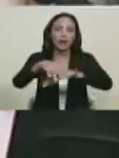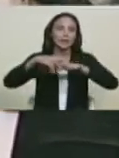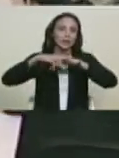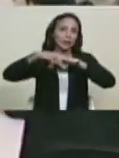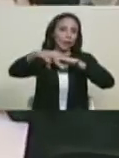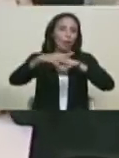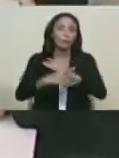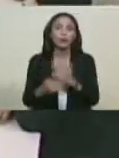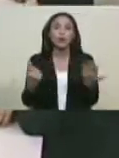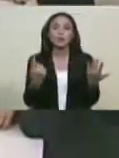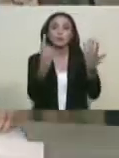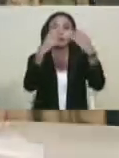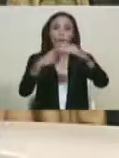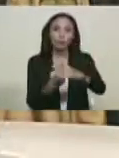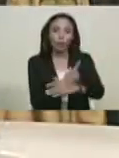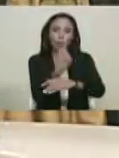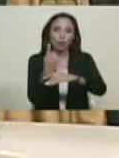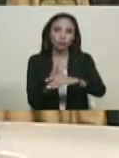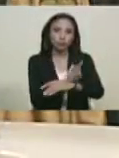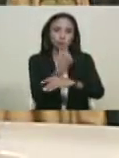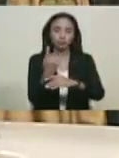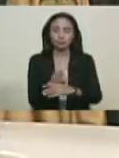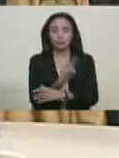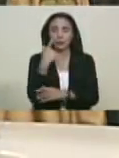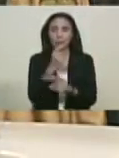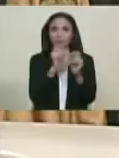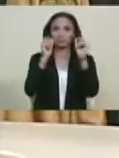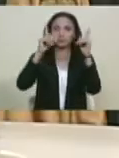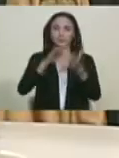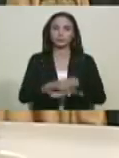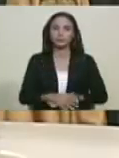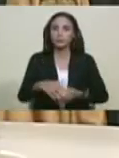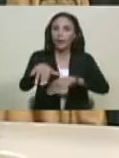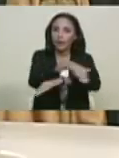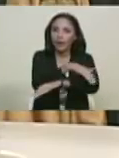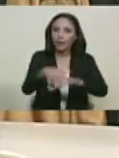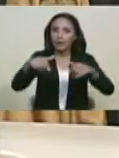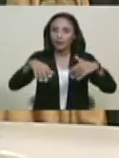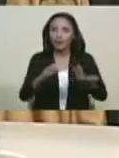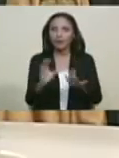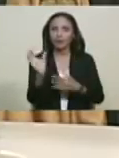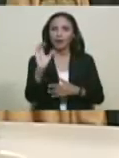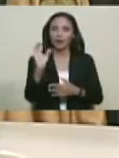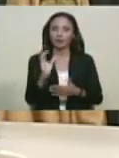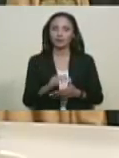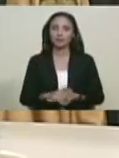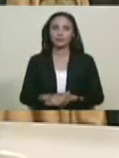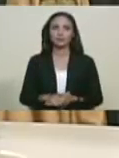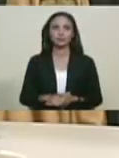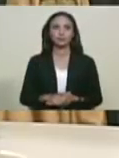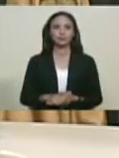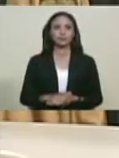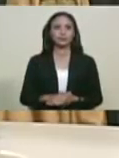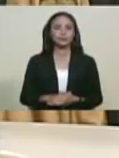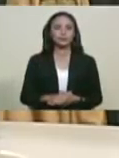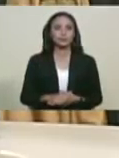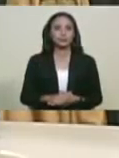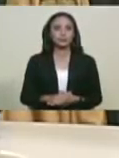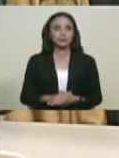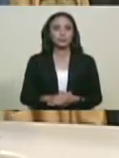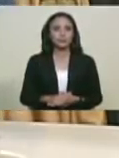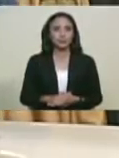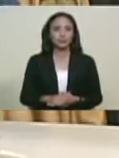durante seis horas las calles de la gran capital de la gran caracas quiero